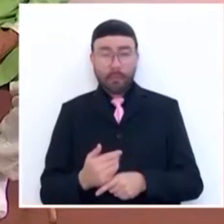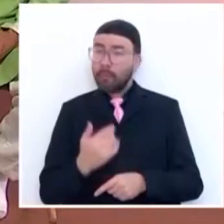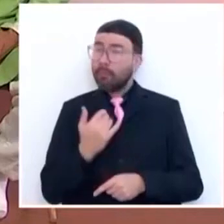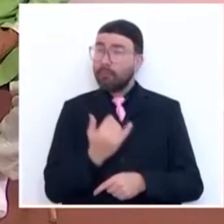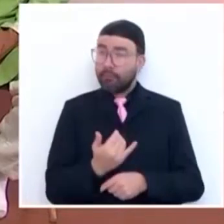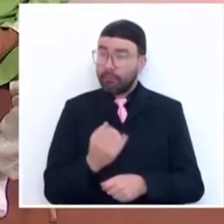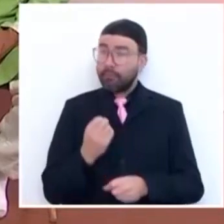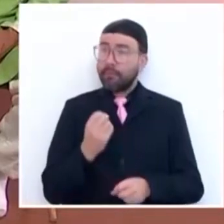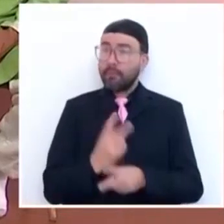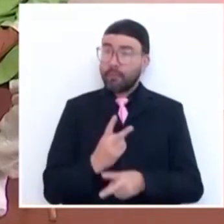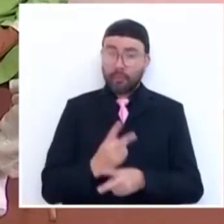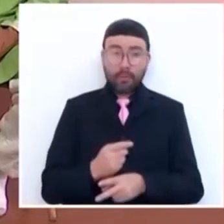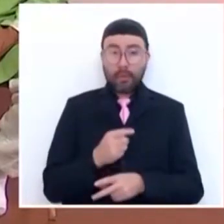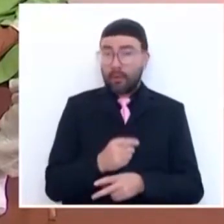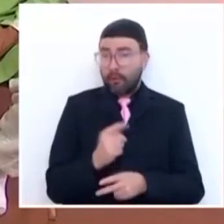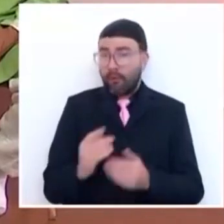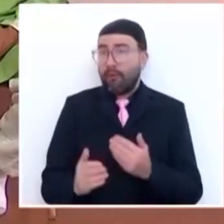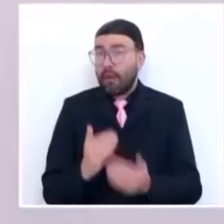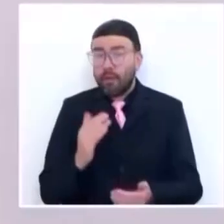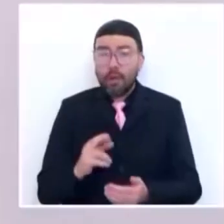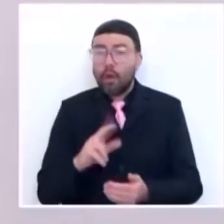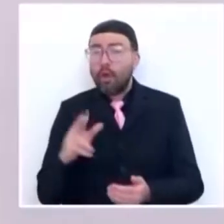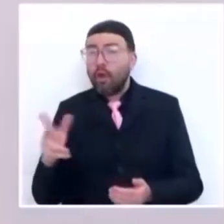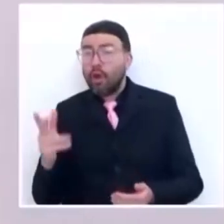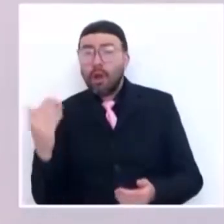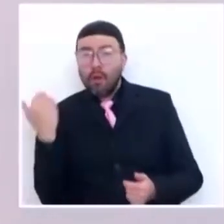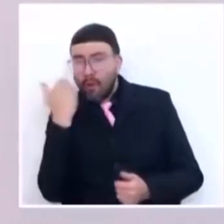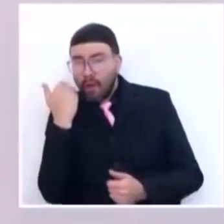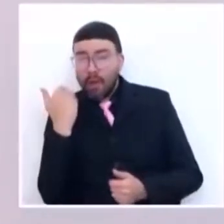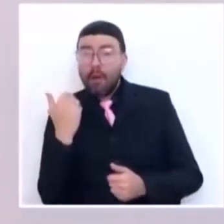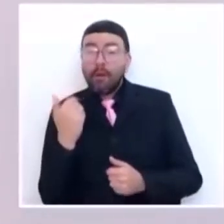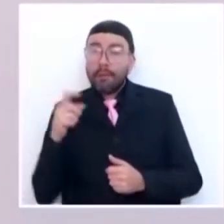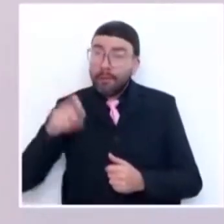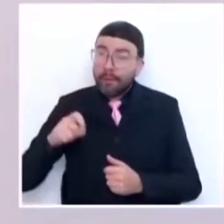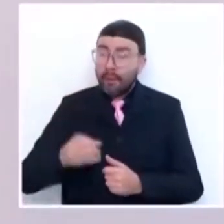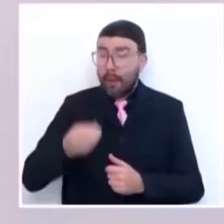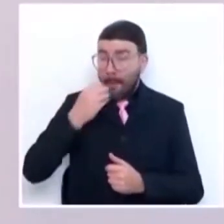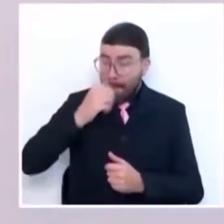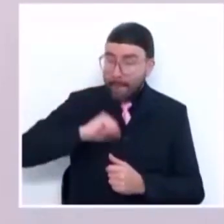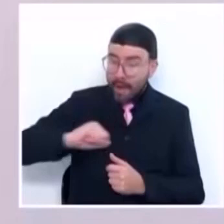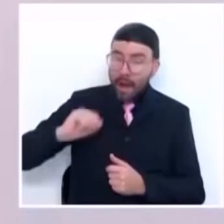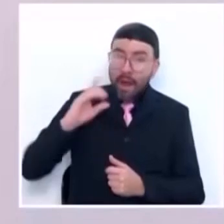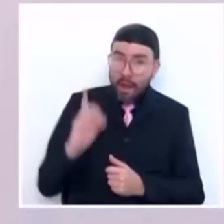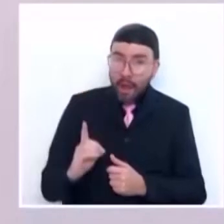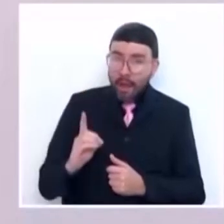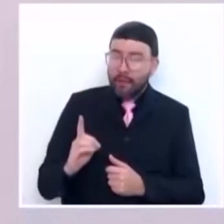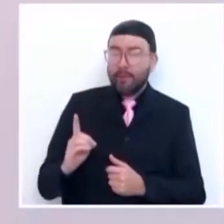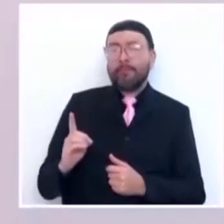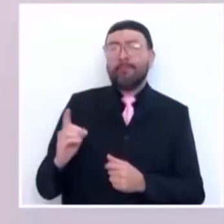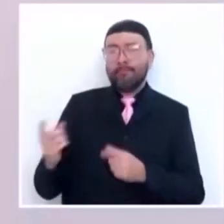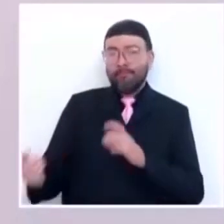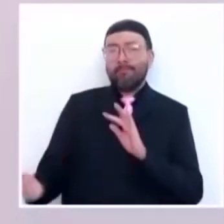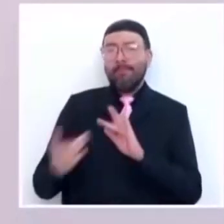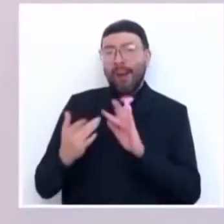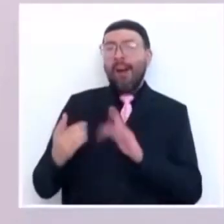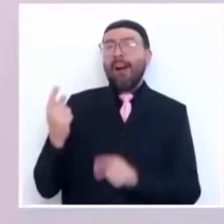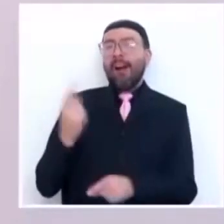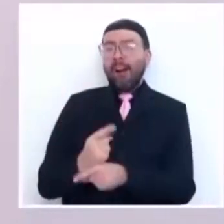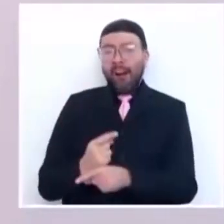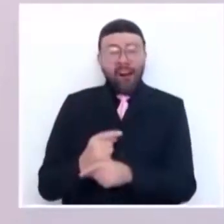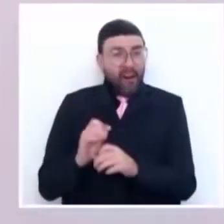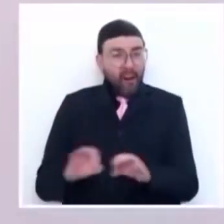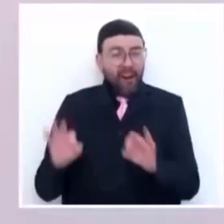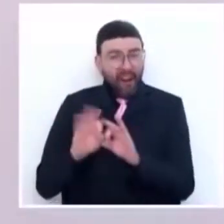de adquirir otras enfermedades que dependen de la vitamina D y por lo tanto es recomendable pues